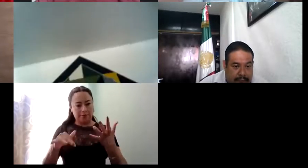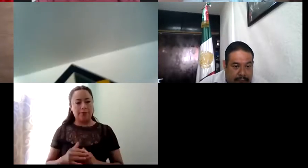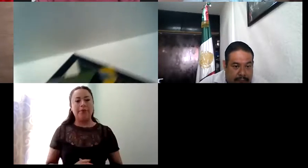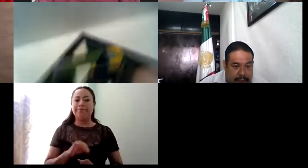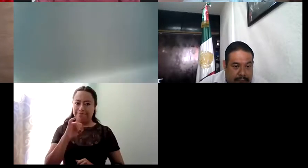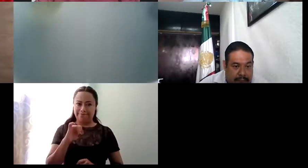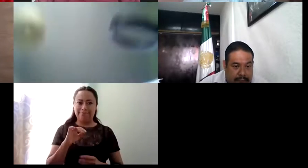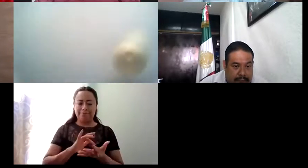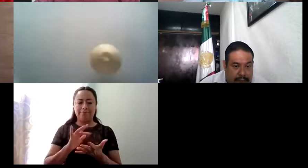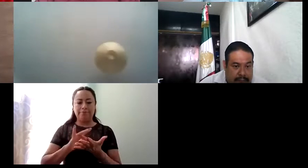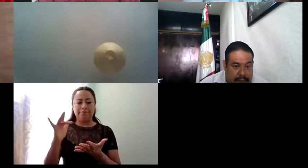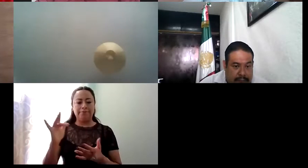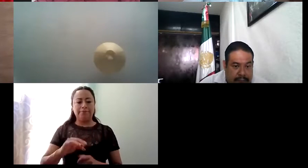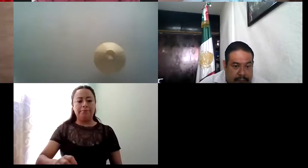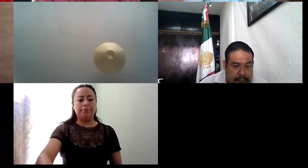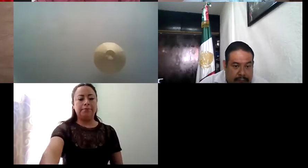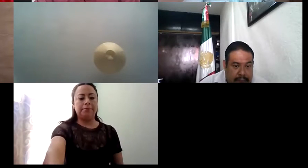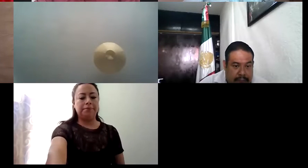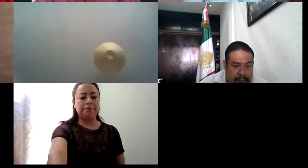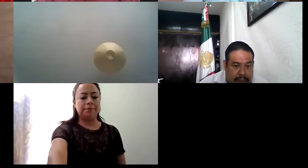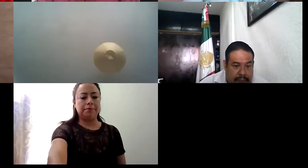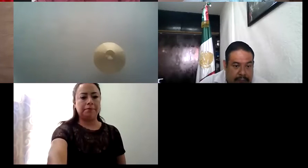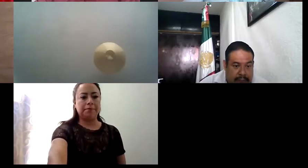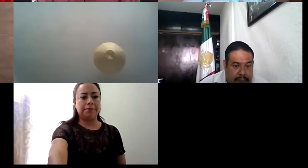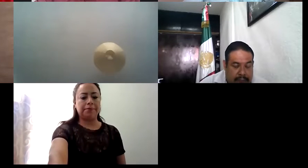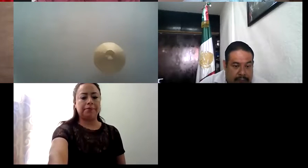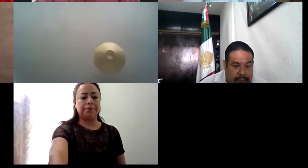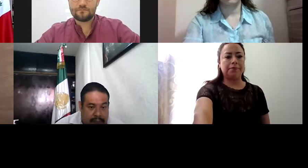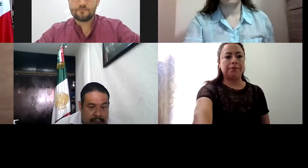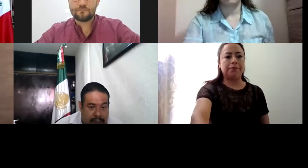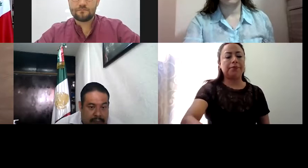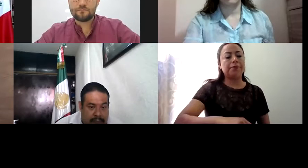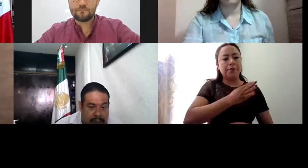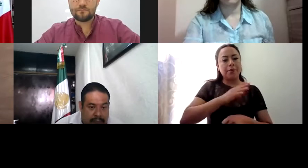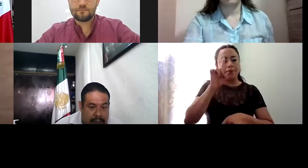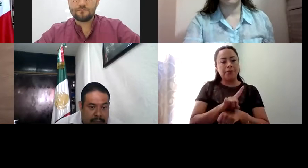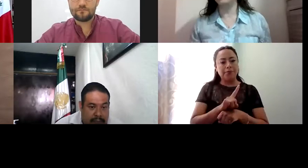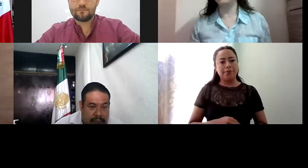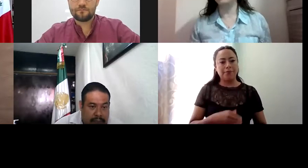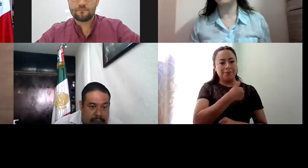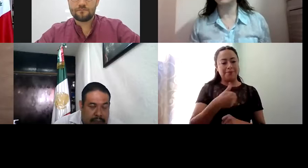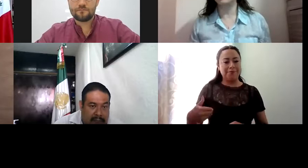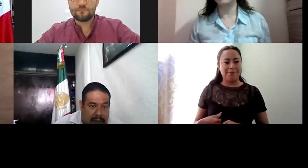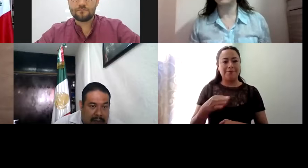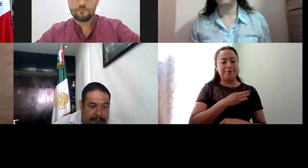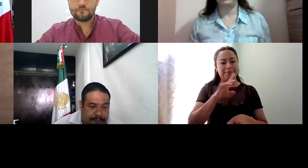gracias. Buenos días, presidente. Buenos días, doctora Ileana. Bienvenida a esta sesión.